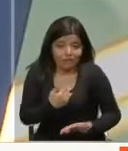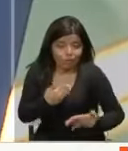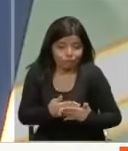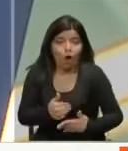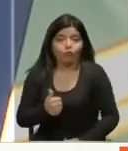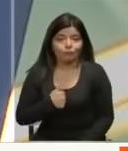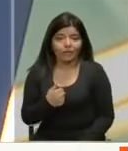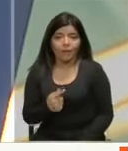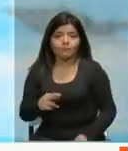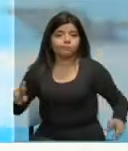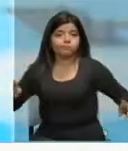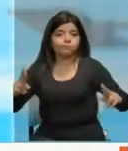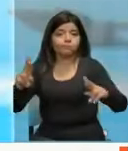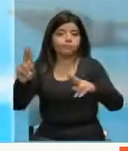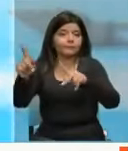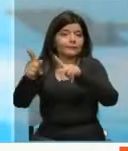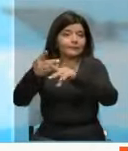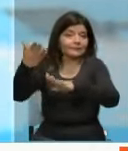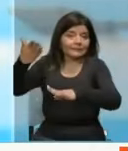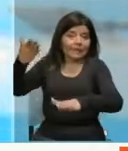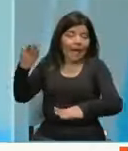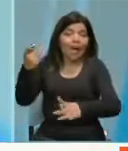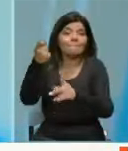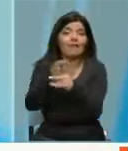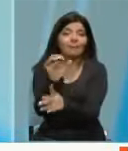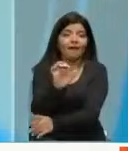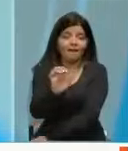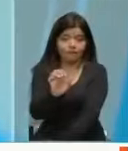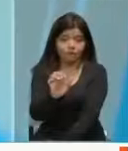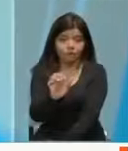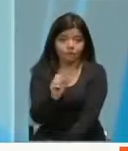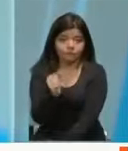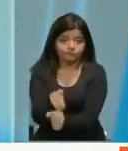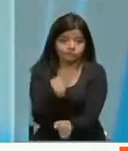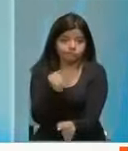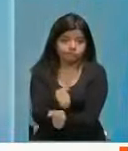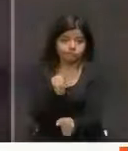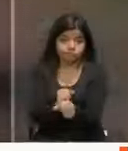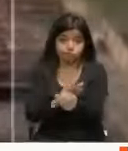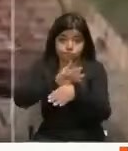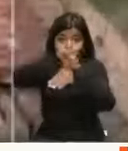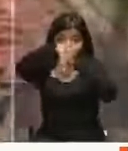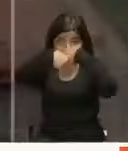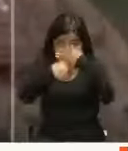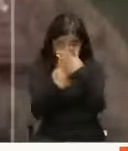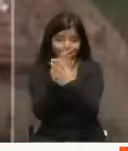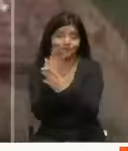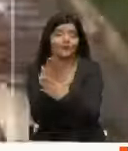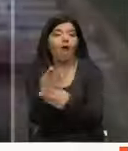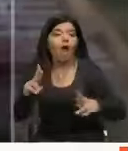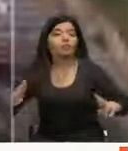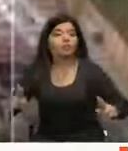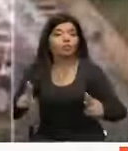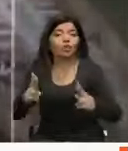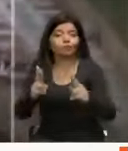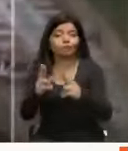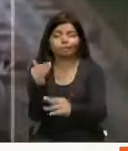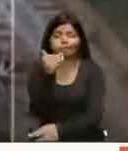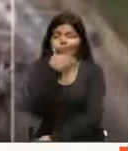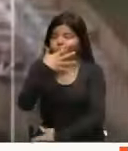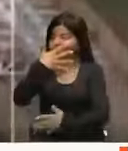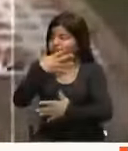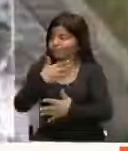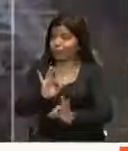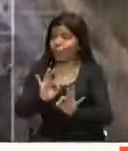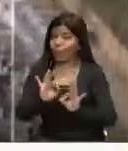sus obras los primeros días de enero. Trabajos de día y de noche para una construcción en tiempo récord y